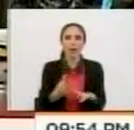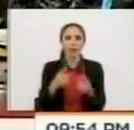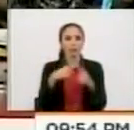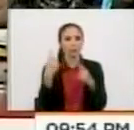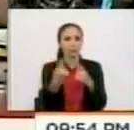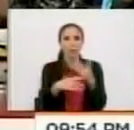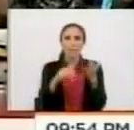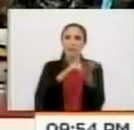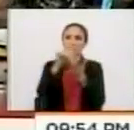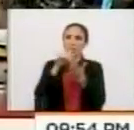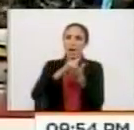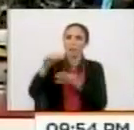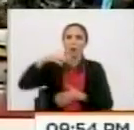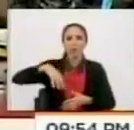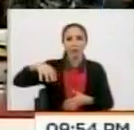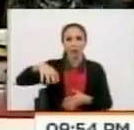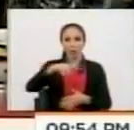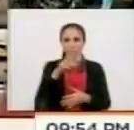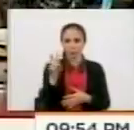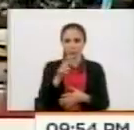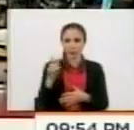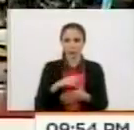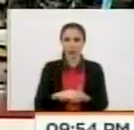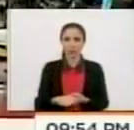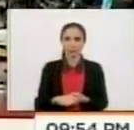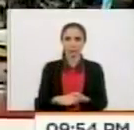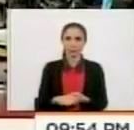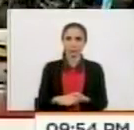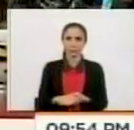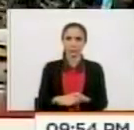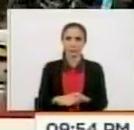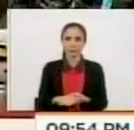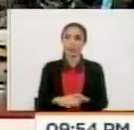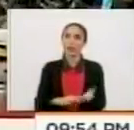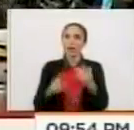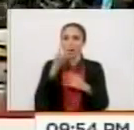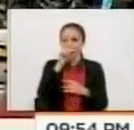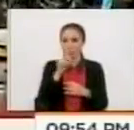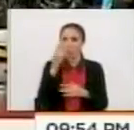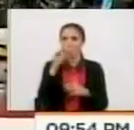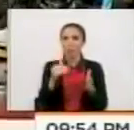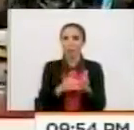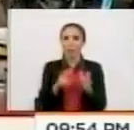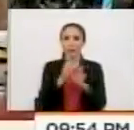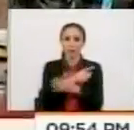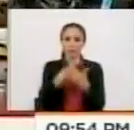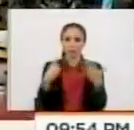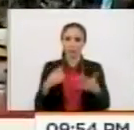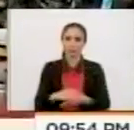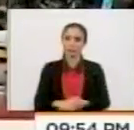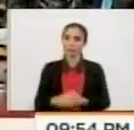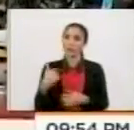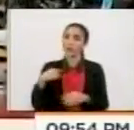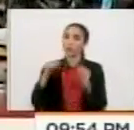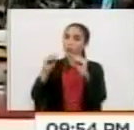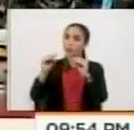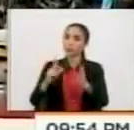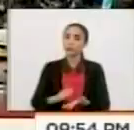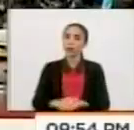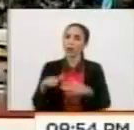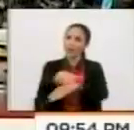No, después de esa. Después que perdimos. 2016. 2016, claro. Correcto. Yo planteé en algunos sitios irnos a la calle y algunos compañeros